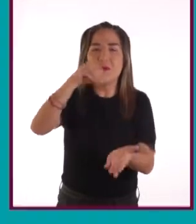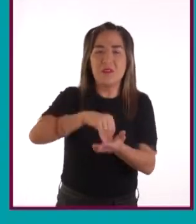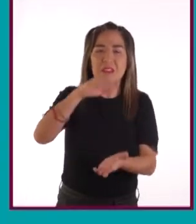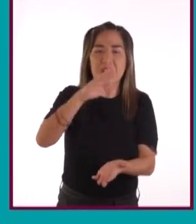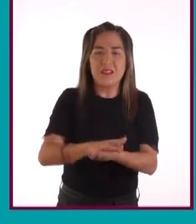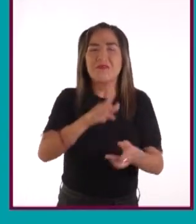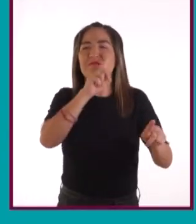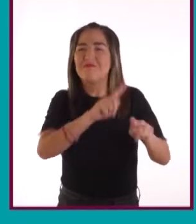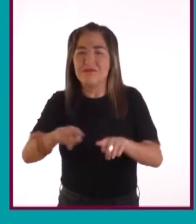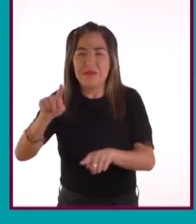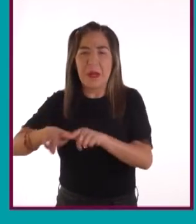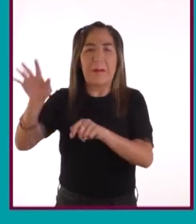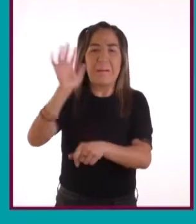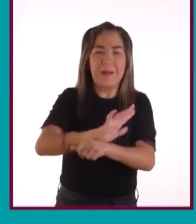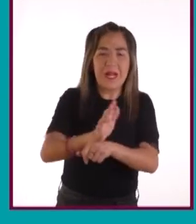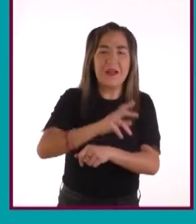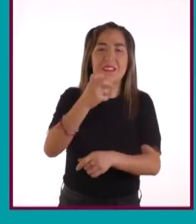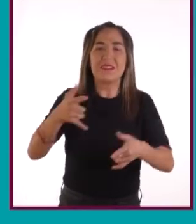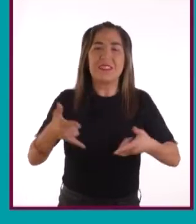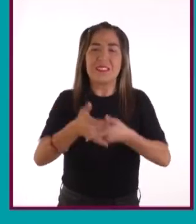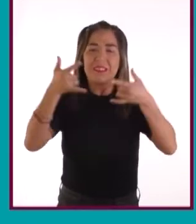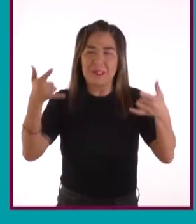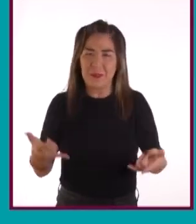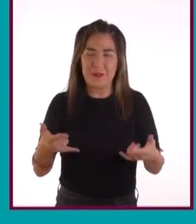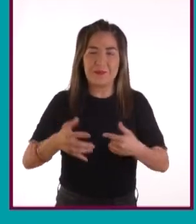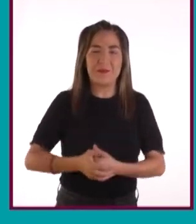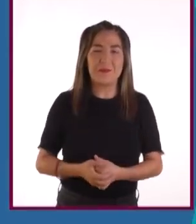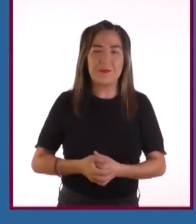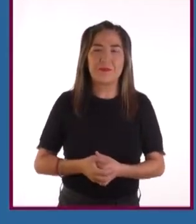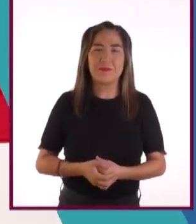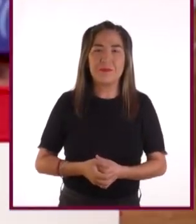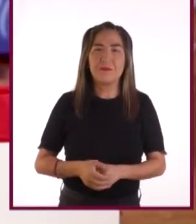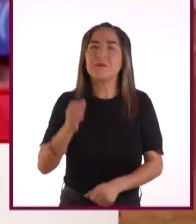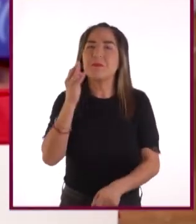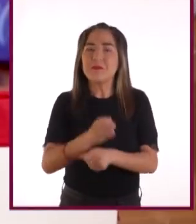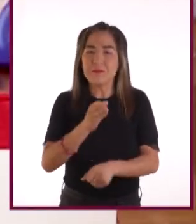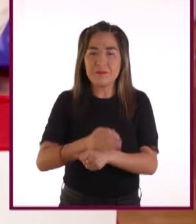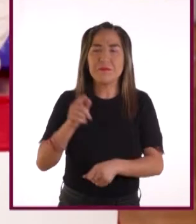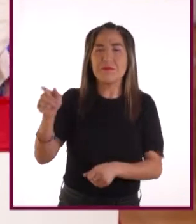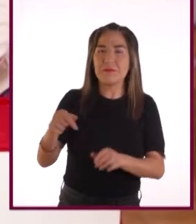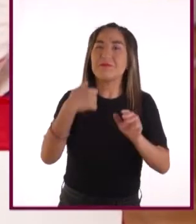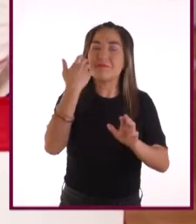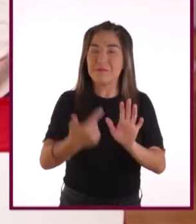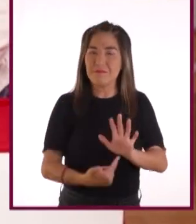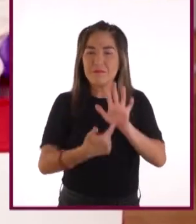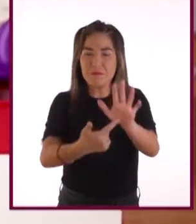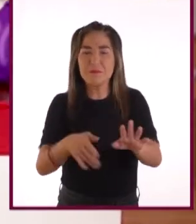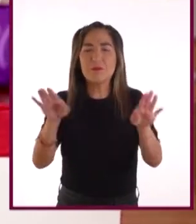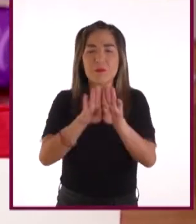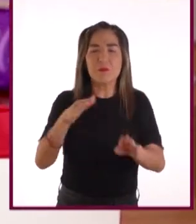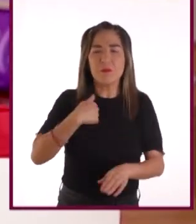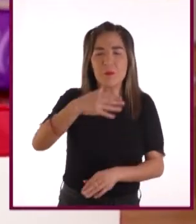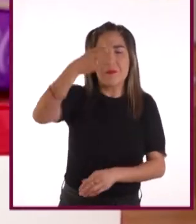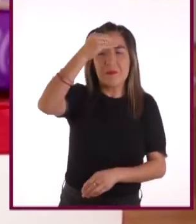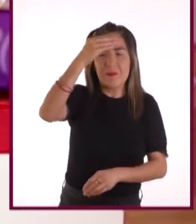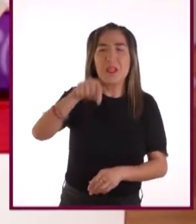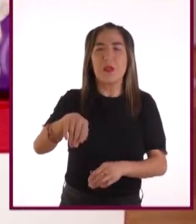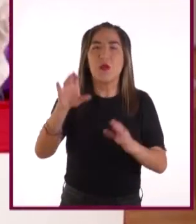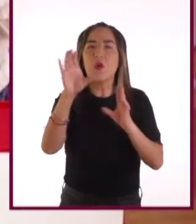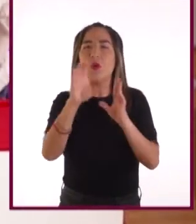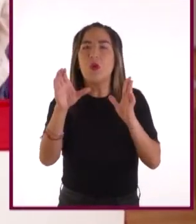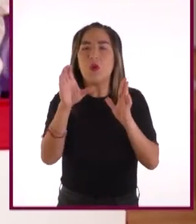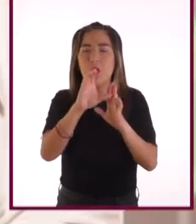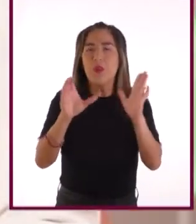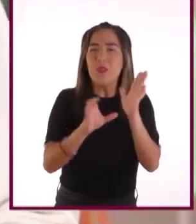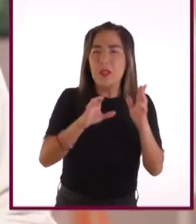cinematográfica con cientos de historias y tramas del séptimo arte. Nos quedamos en que querías que te mostrara la manera en que yo aprendí el código